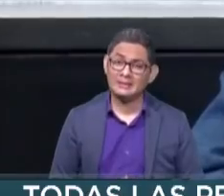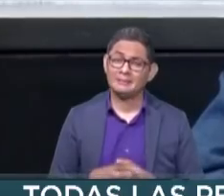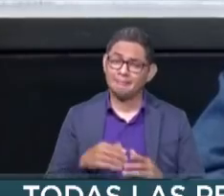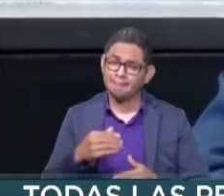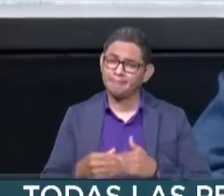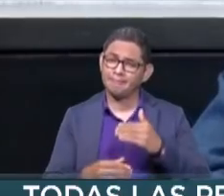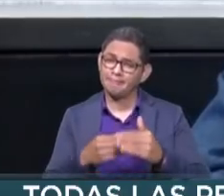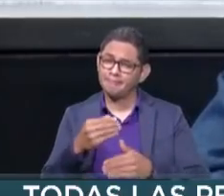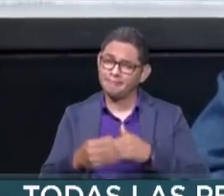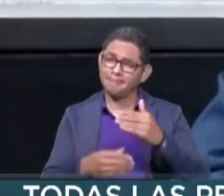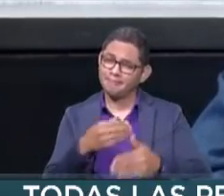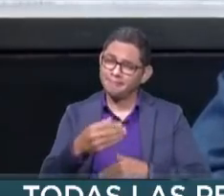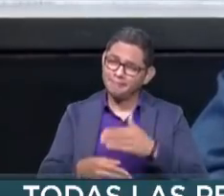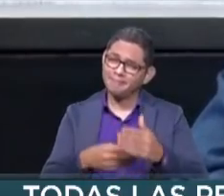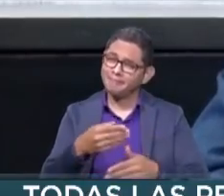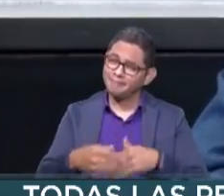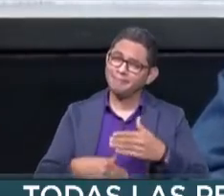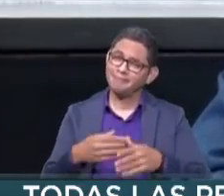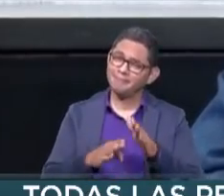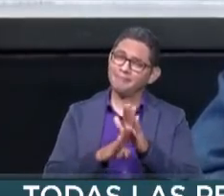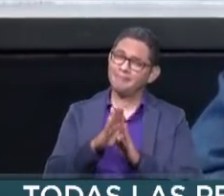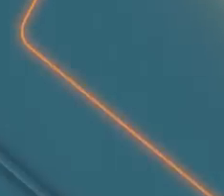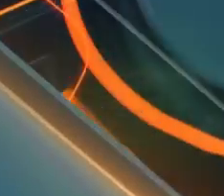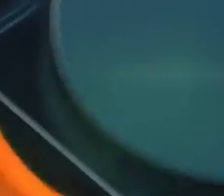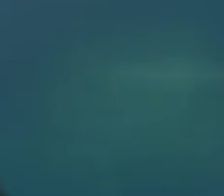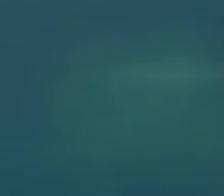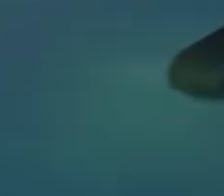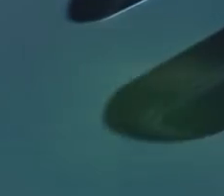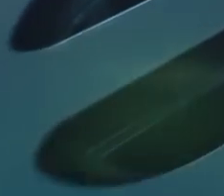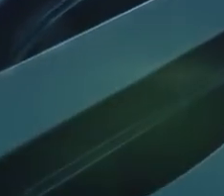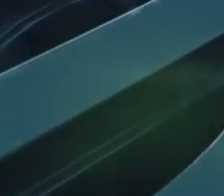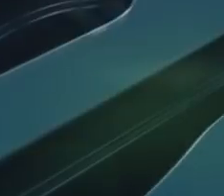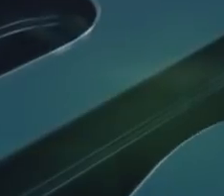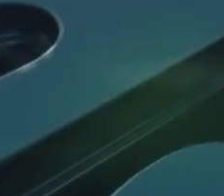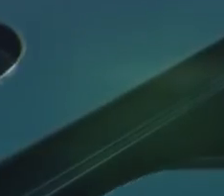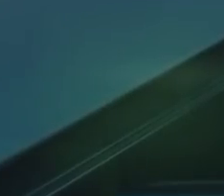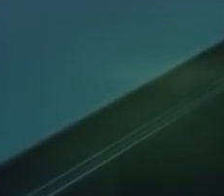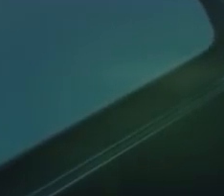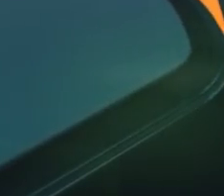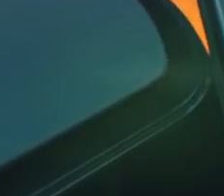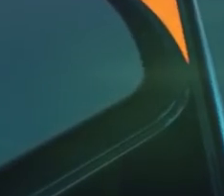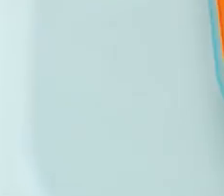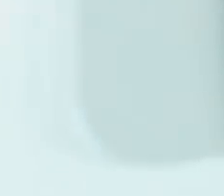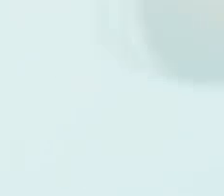saliendo adelante. No bajemos la guardia. Que Dios me los bendiga.